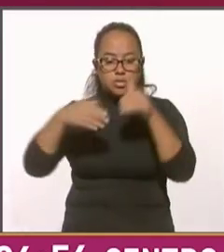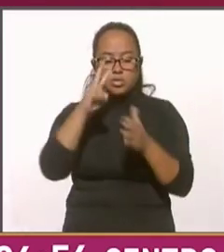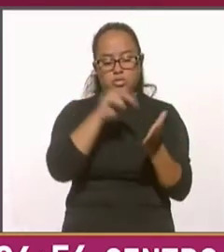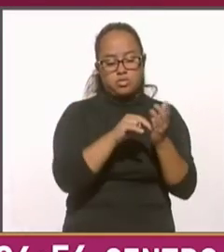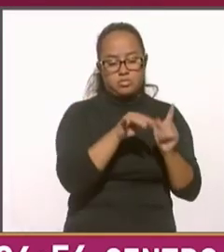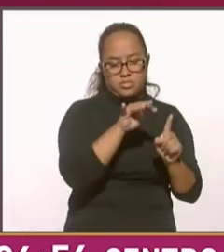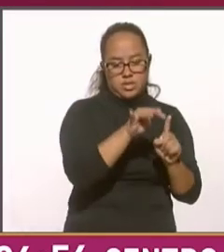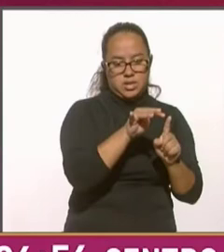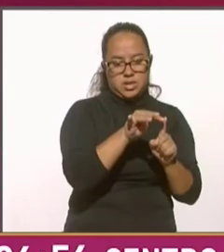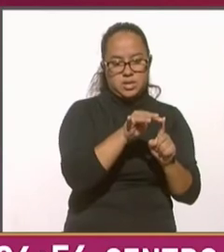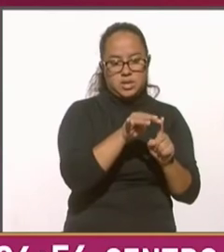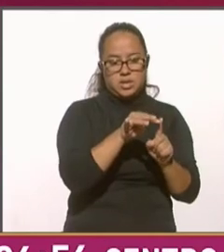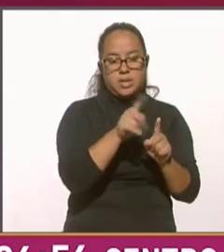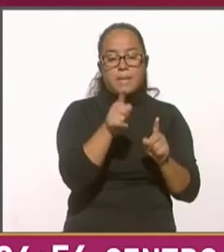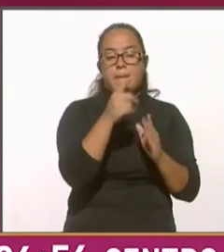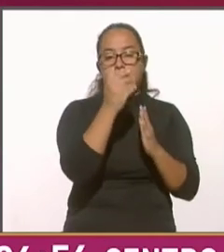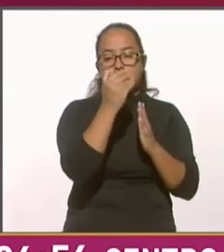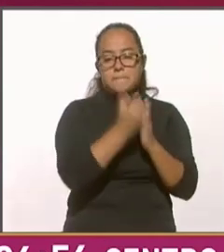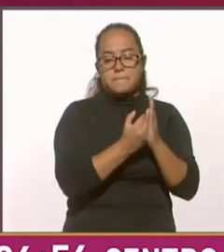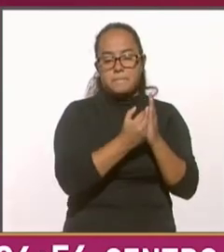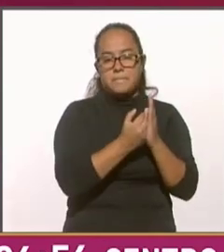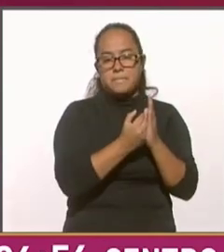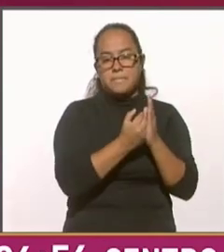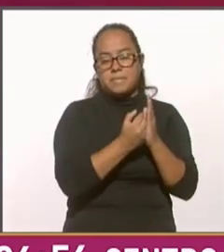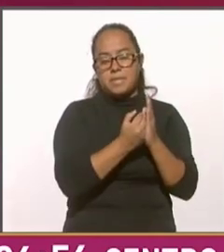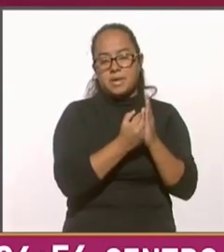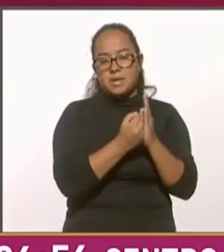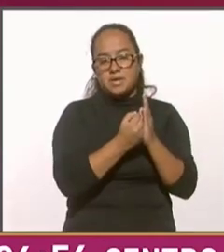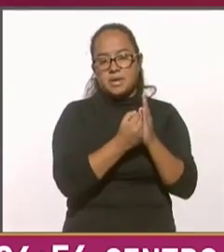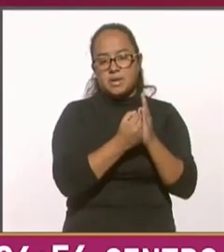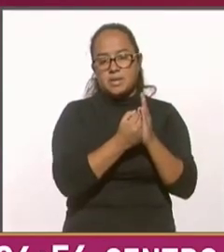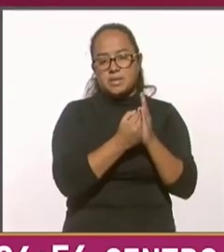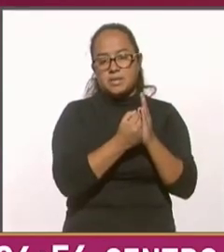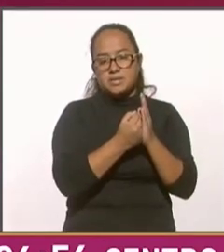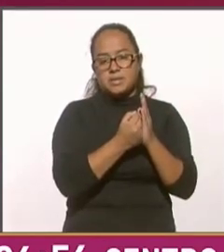19, hay menos, eran